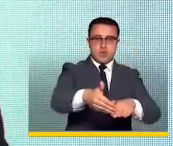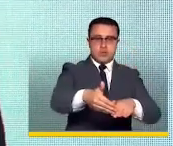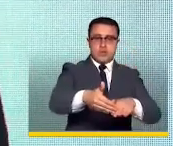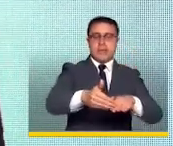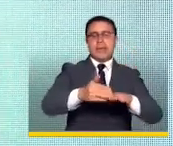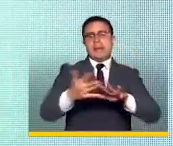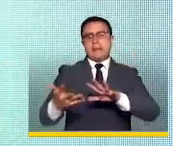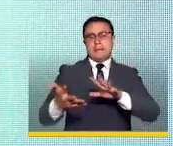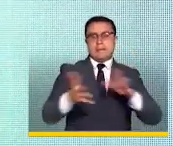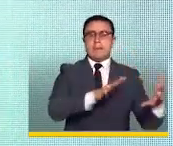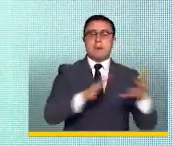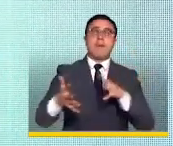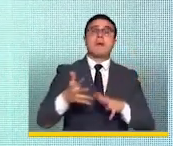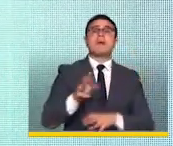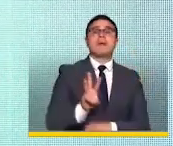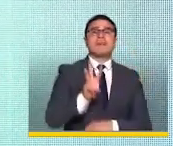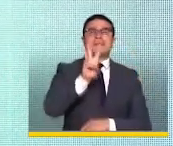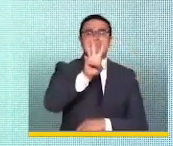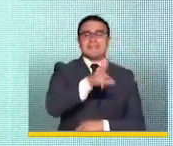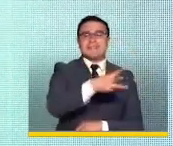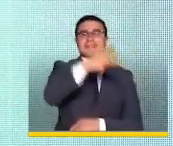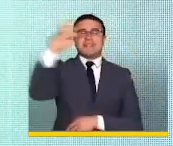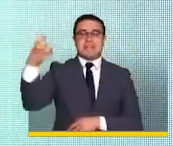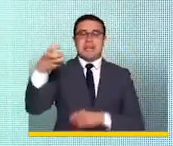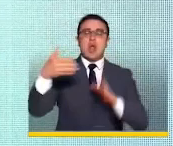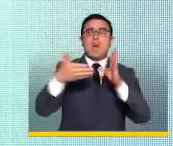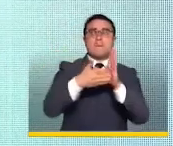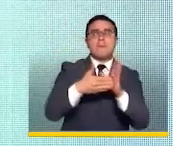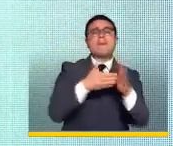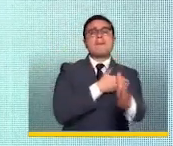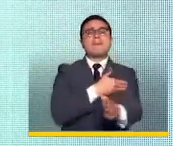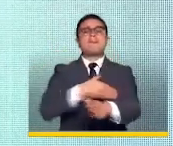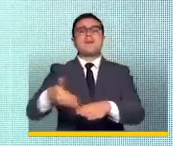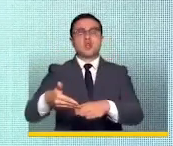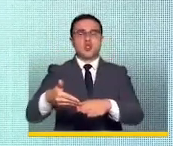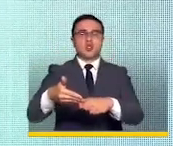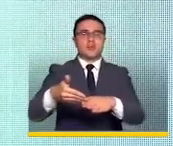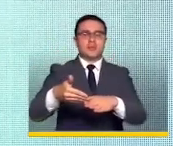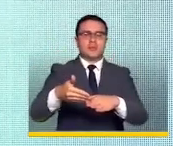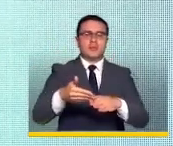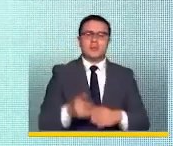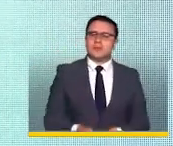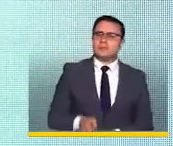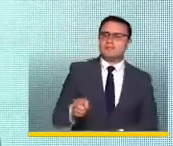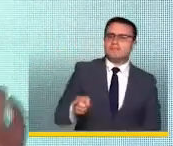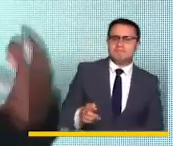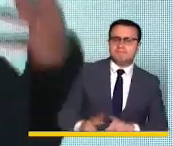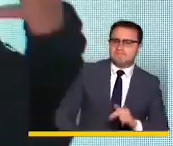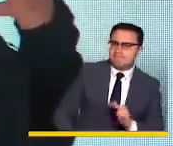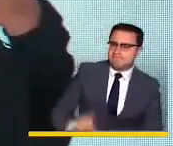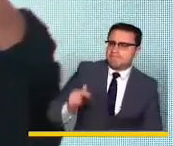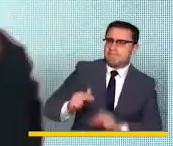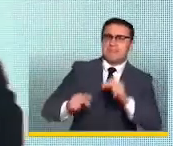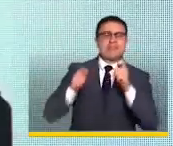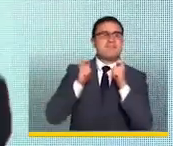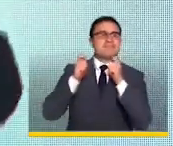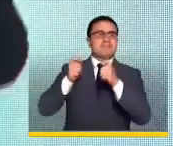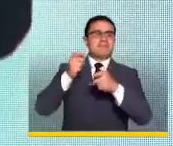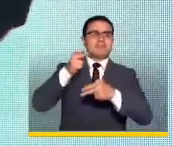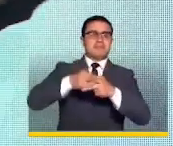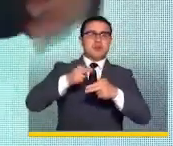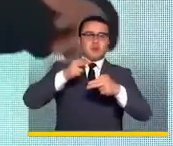y 300 mil millones, con lo cual se va a crear, ese es el nombre que le pusieron,